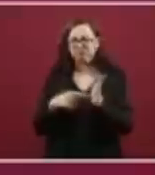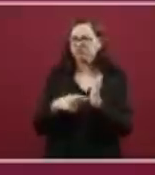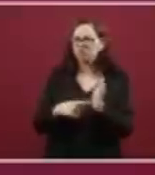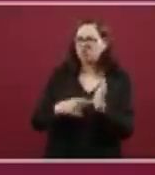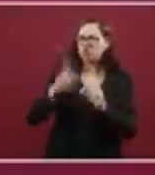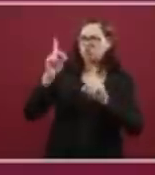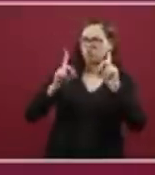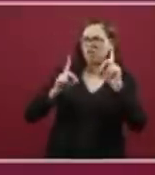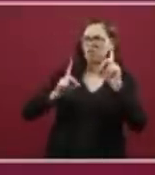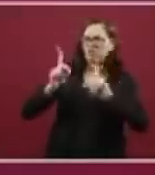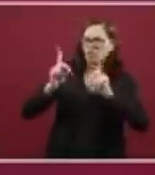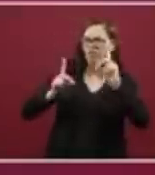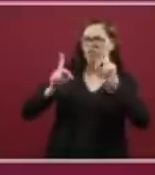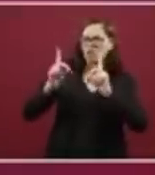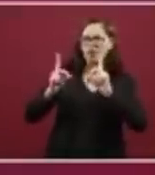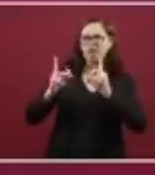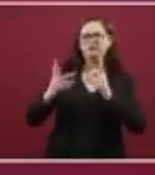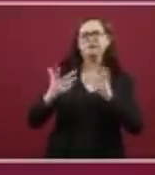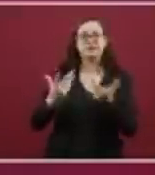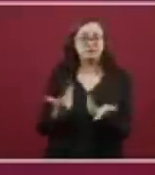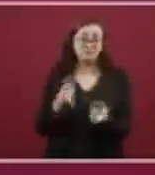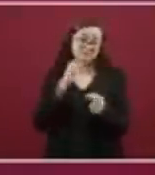y que haya aportaciones también.